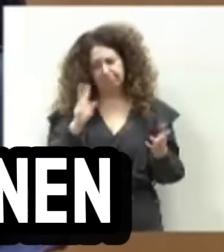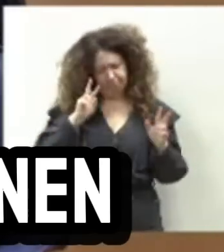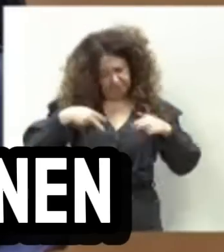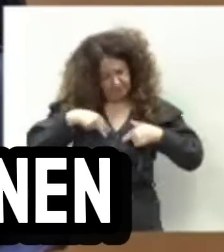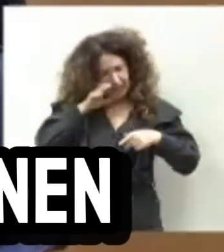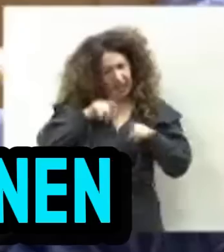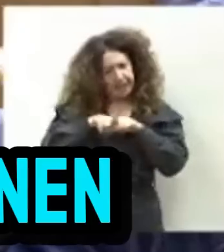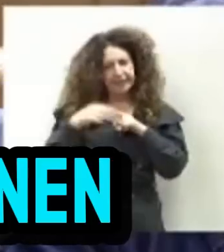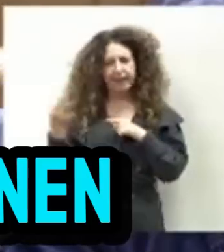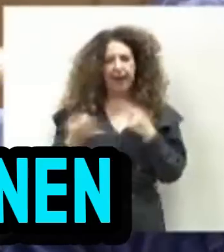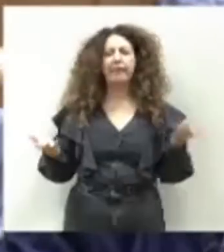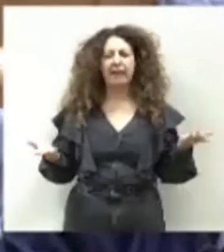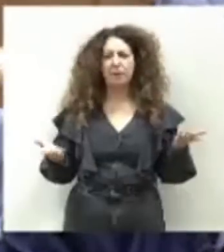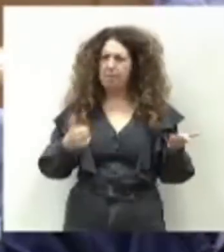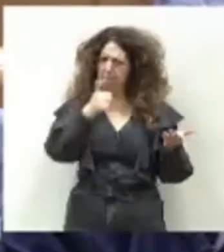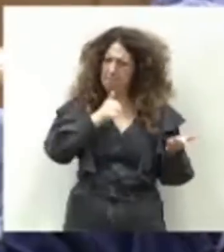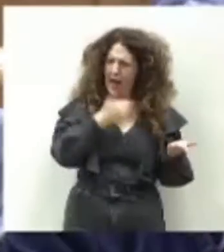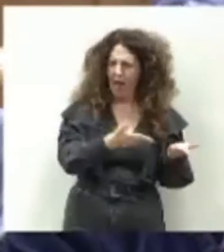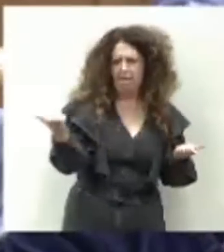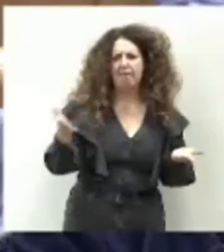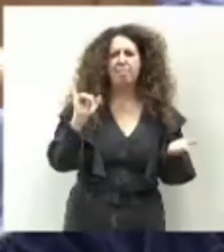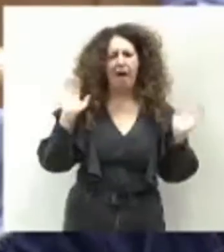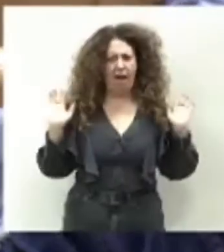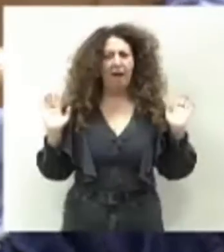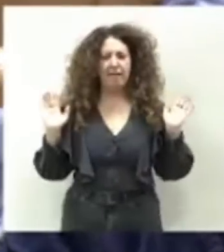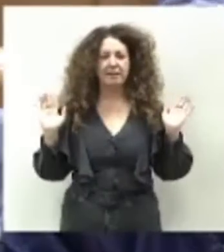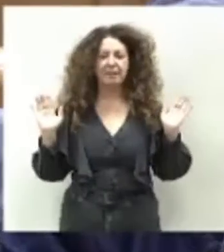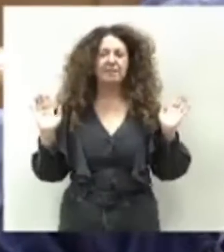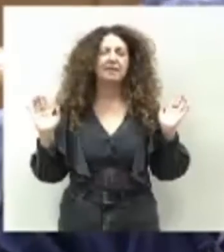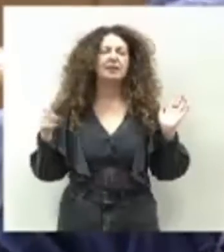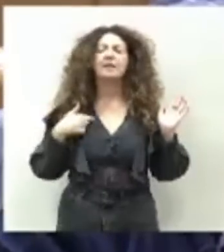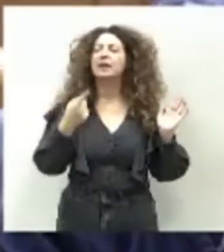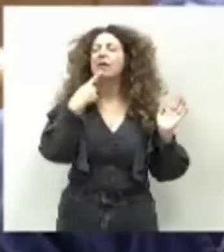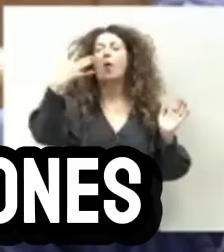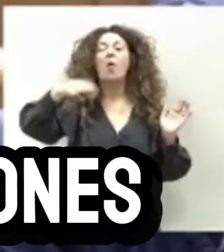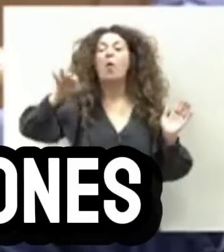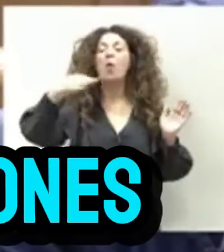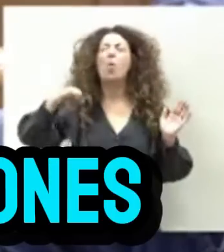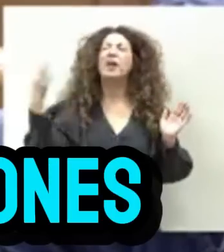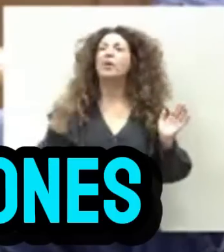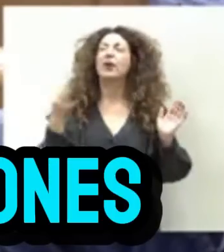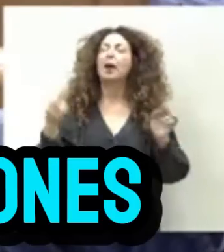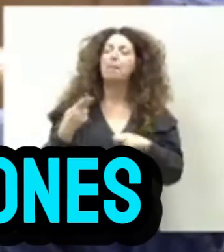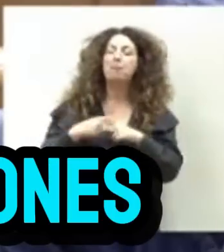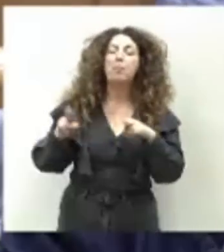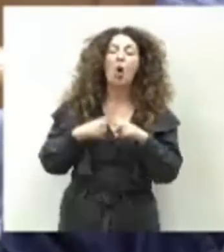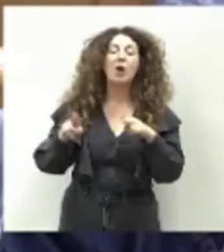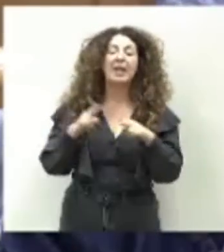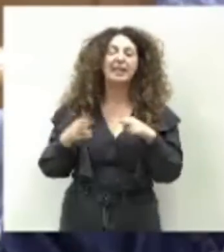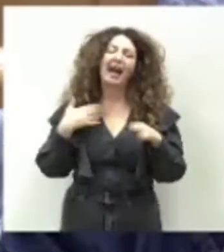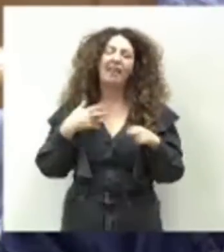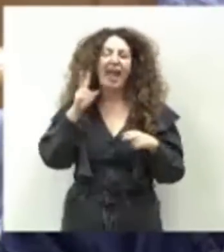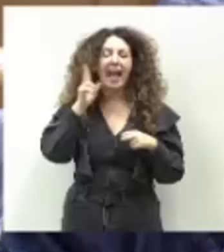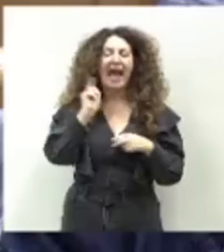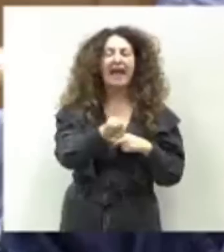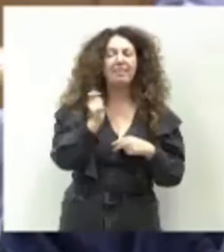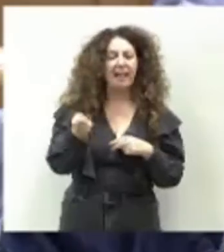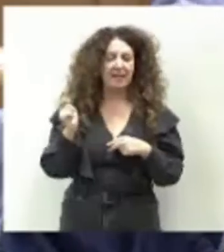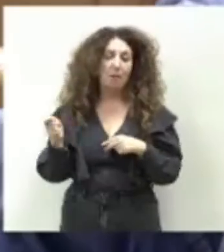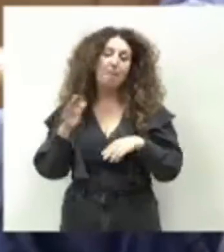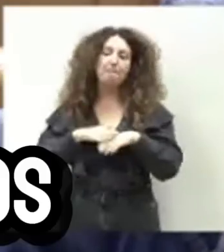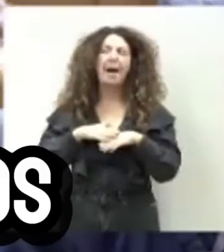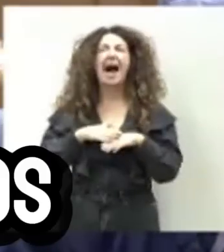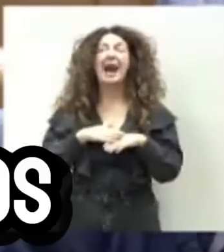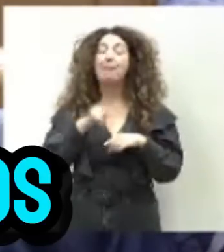mal, bastante paciencia tienen. Mire, la única medida que puso en marcha es cambiar la política de indemnizaciones para tener que pagar menos a